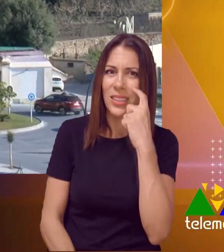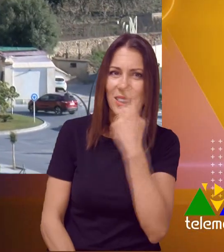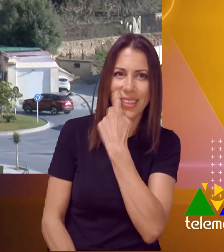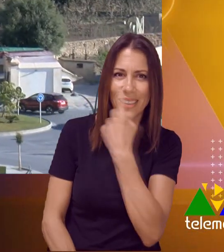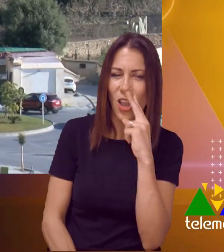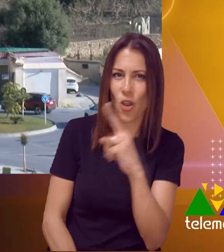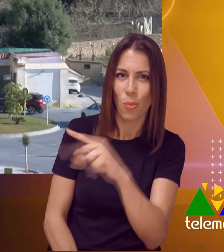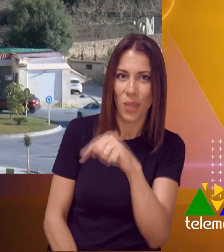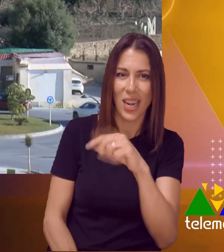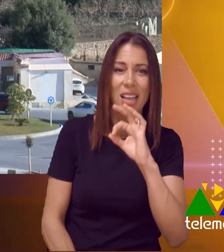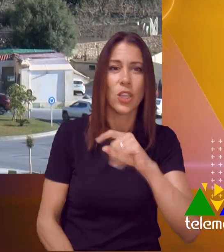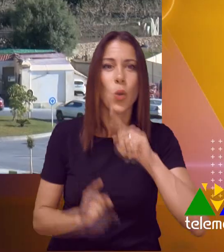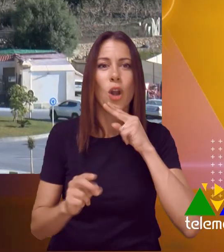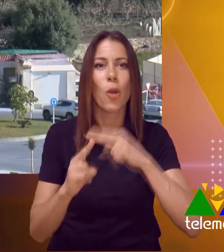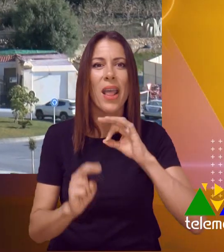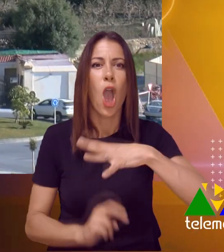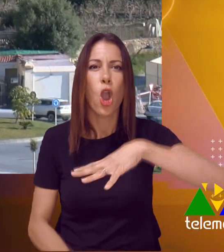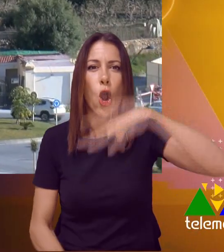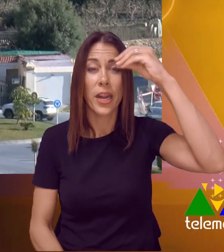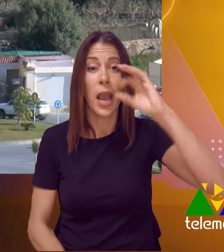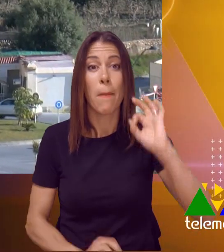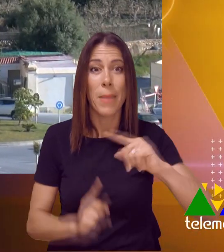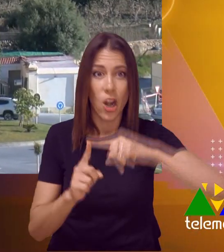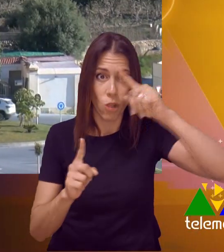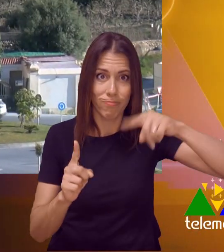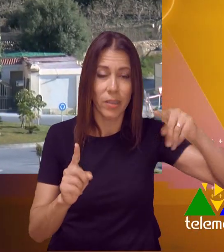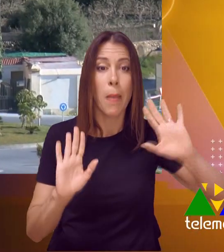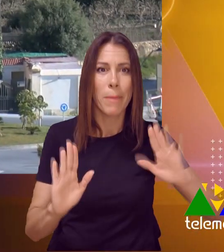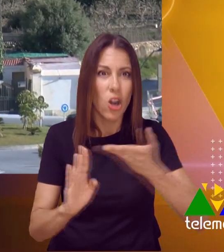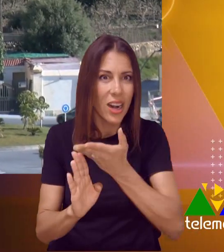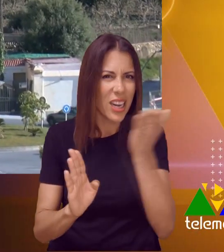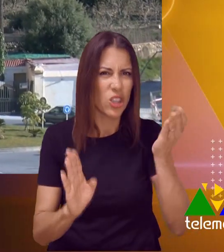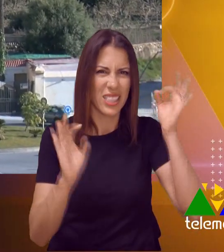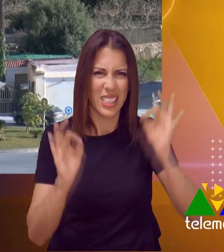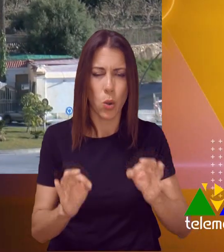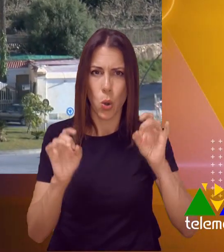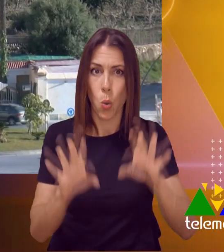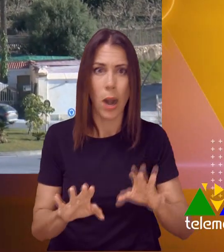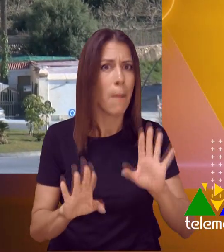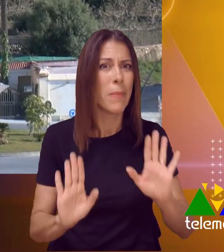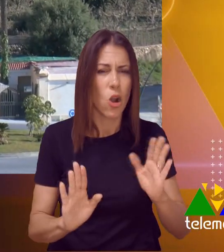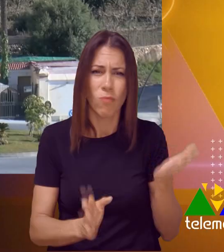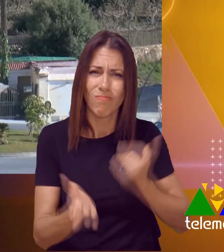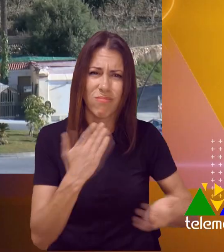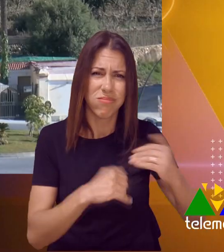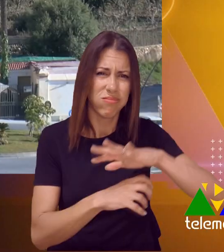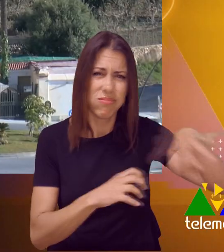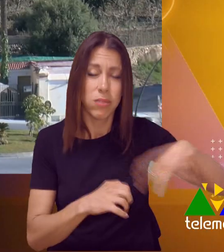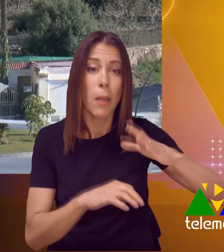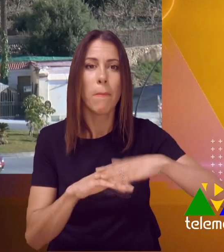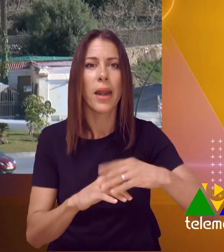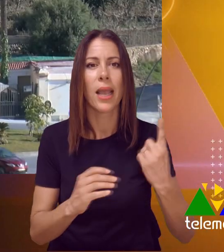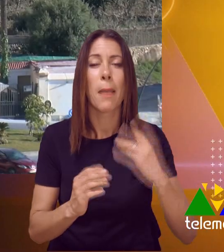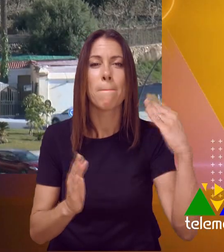es la colina, lo que nosotros llamamos la colina, ¿no? Sí. Pero el resto debía ser igual. Y la desmontaron para crear pues 1000 marjales de